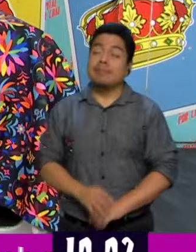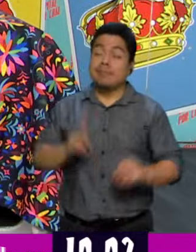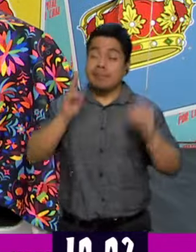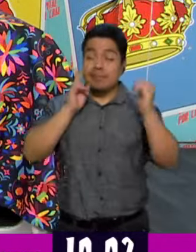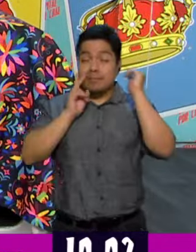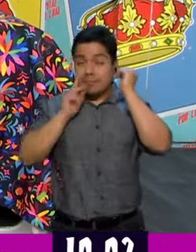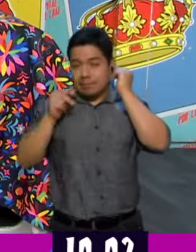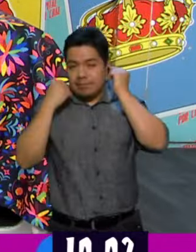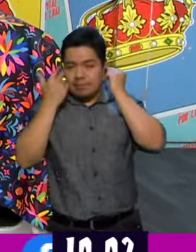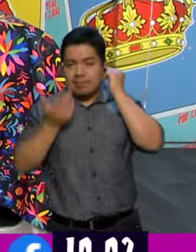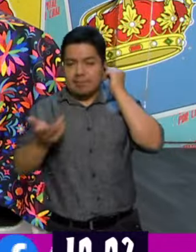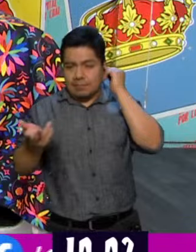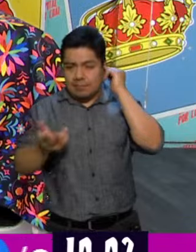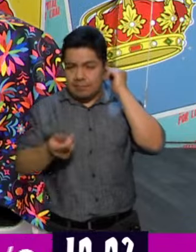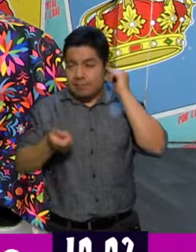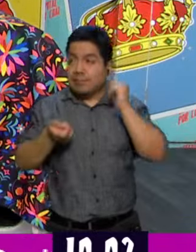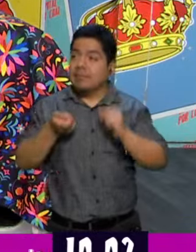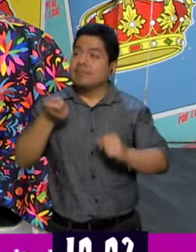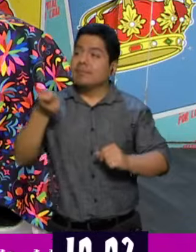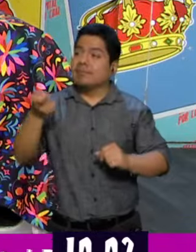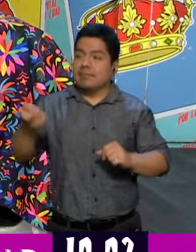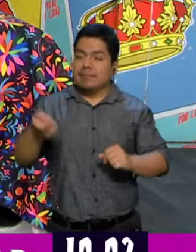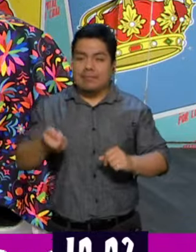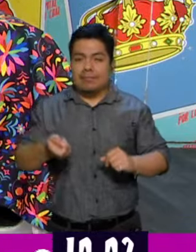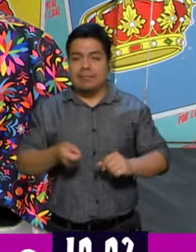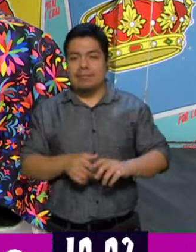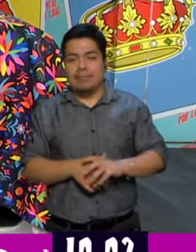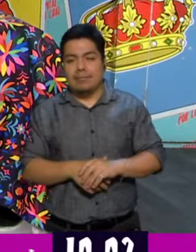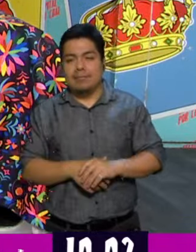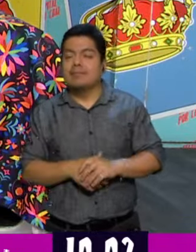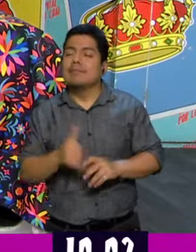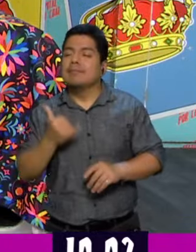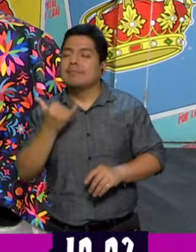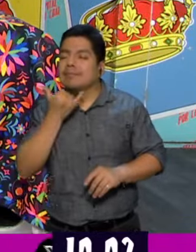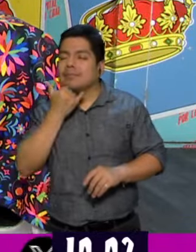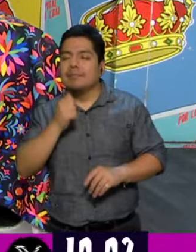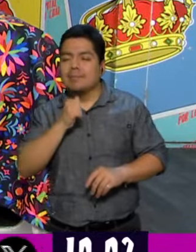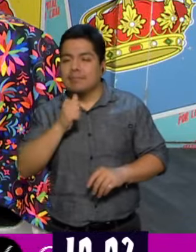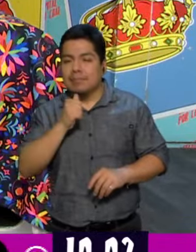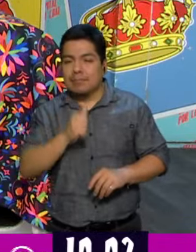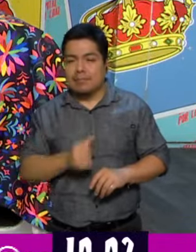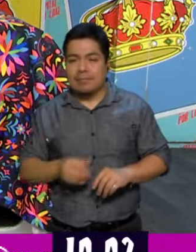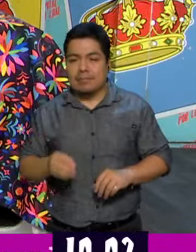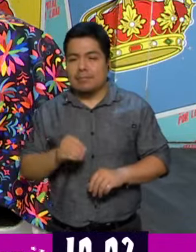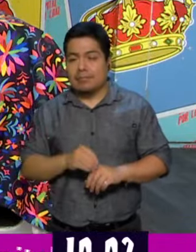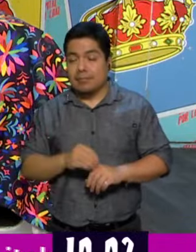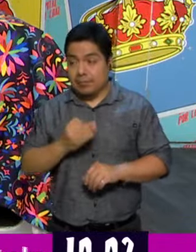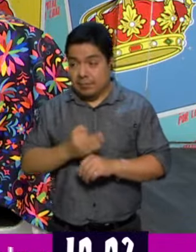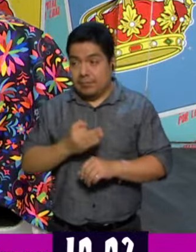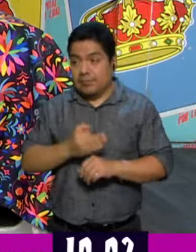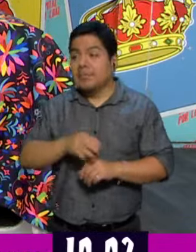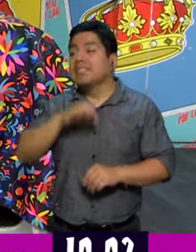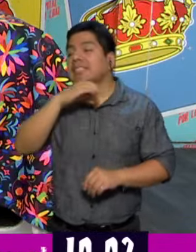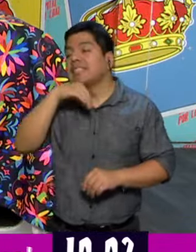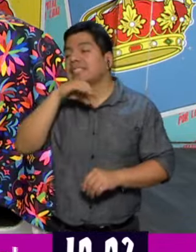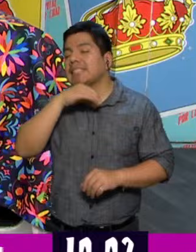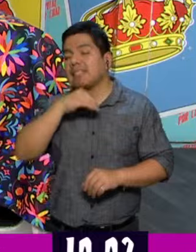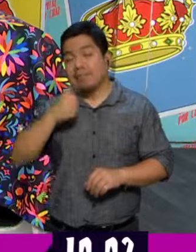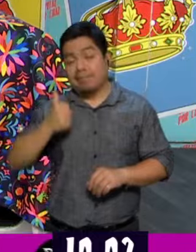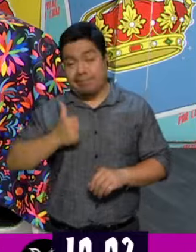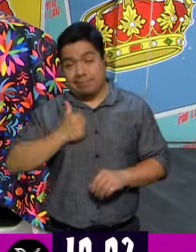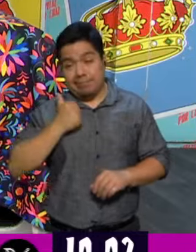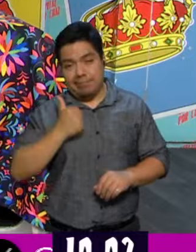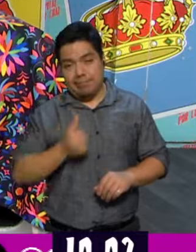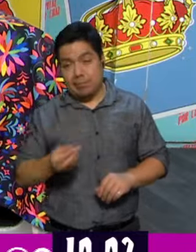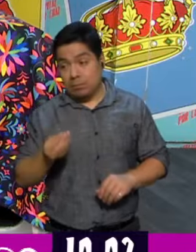boquita si quieren. Le doy en la boquita si no quiere. No le gustará. Jefa. Permíteme, jefa, usted no se moleste. Es temporada de mango. Es mucho, es mucho.